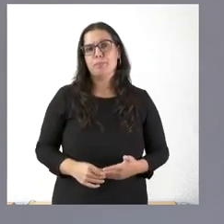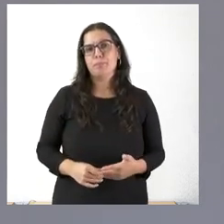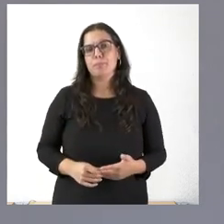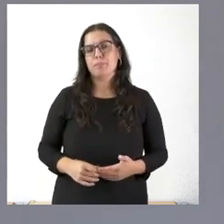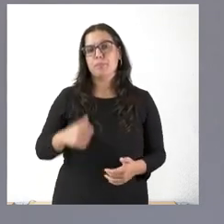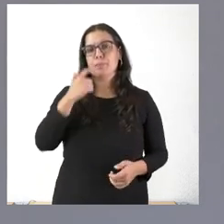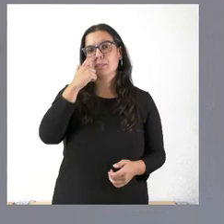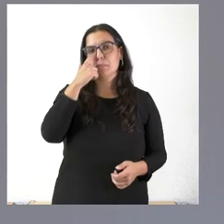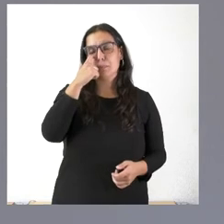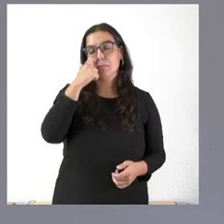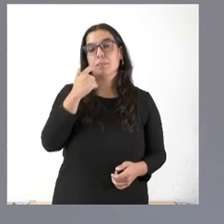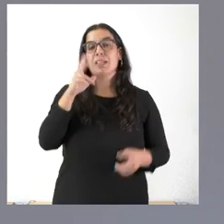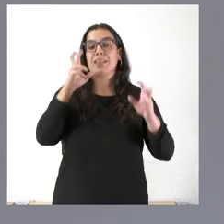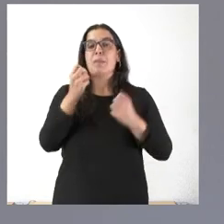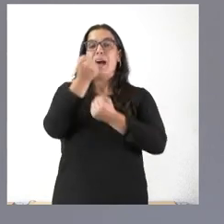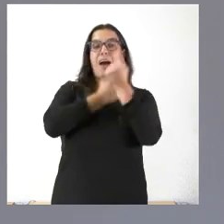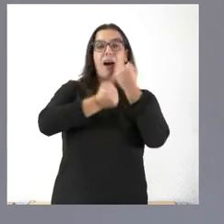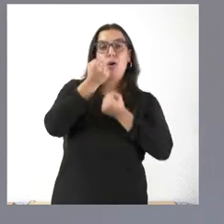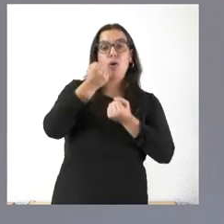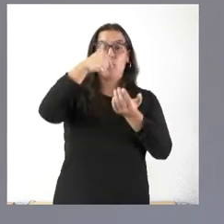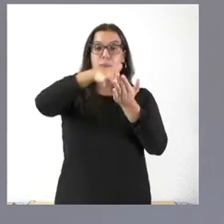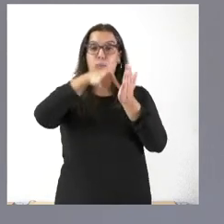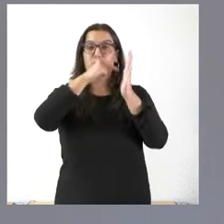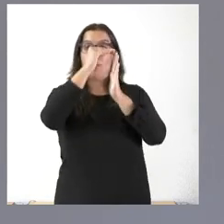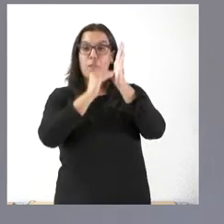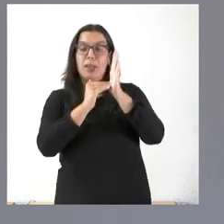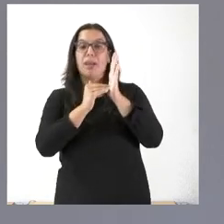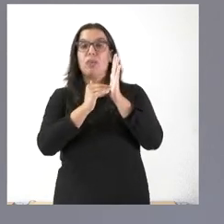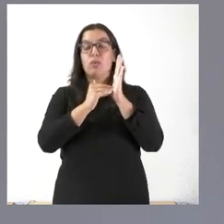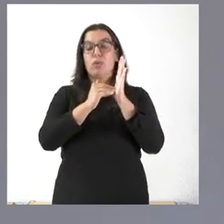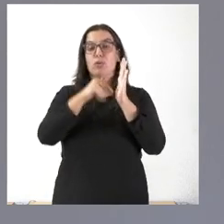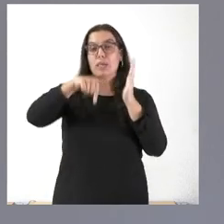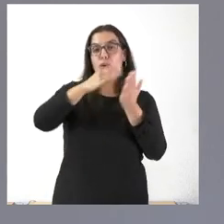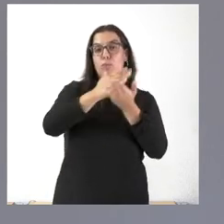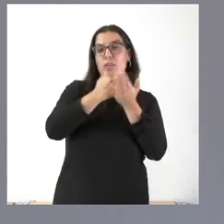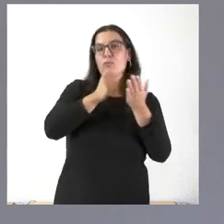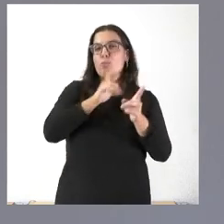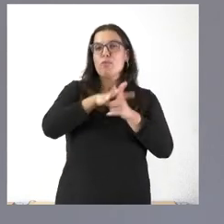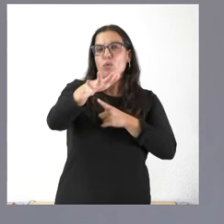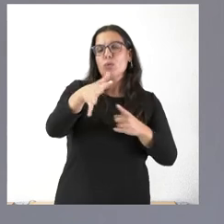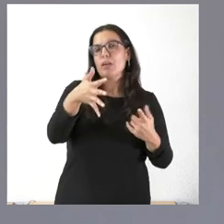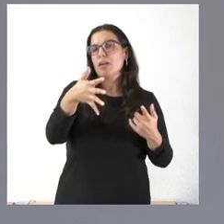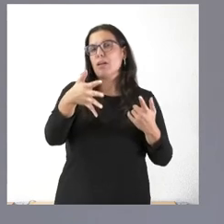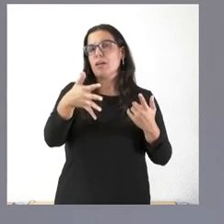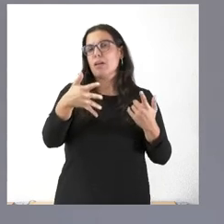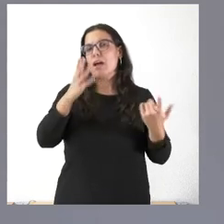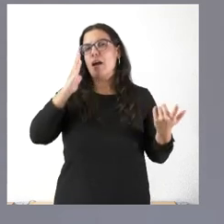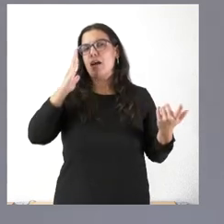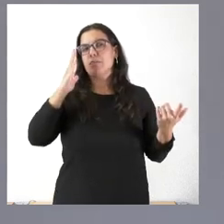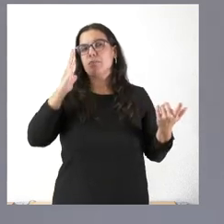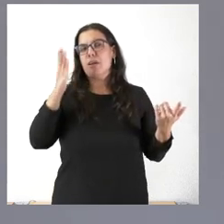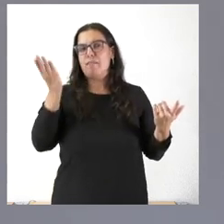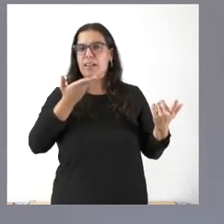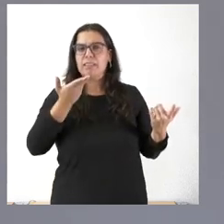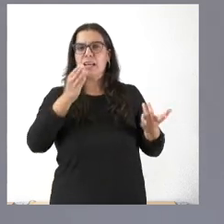de cuánto ahorro, cómo va a afectar la bajada de impuestos a nuestra comunidad autónoma, si esto tiene algún impacto sobre los servicios públicos,